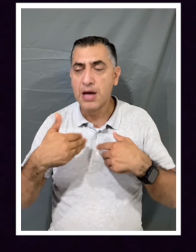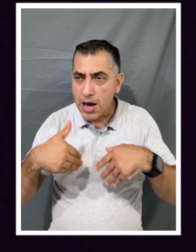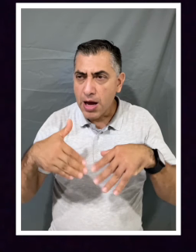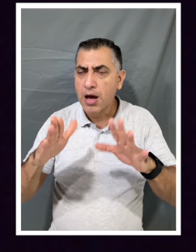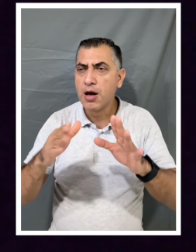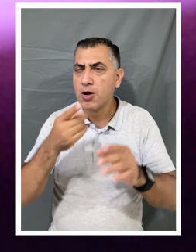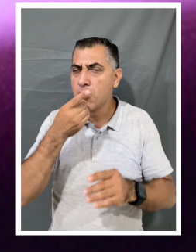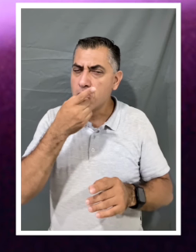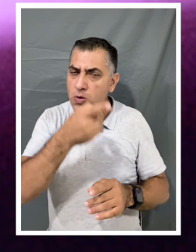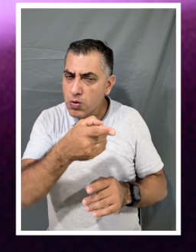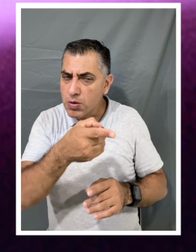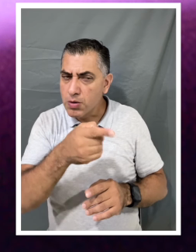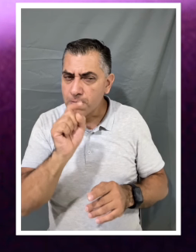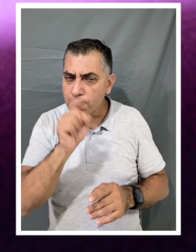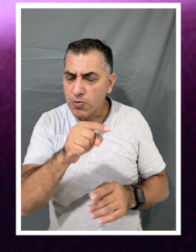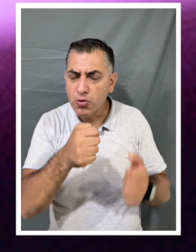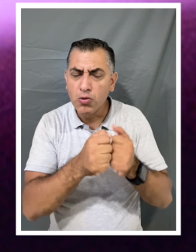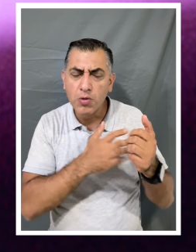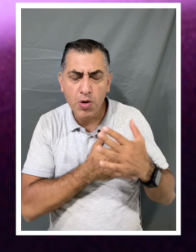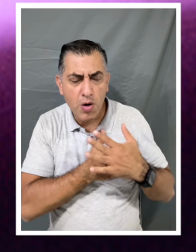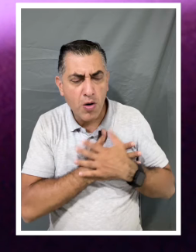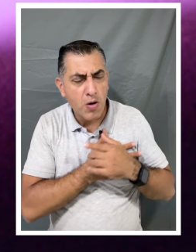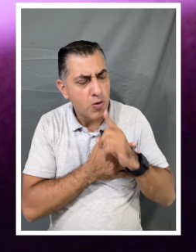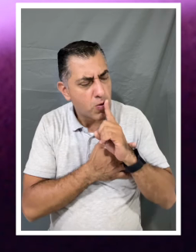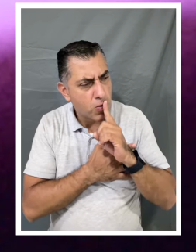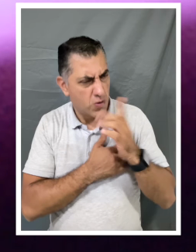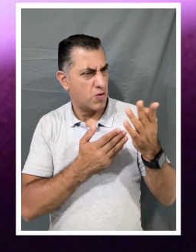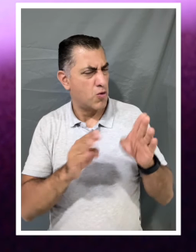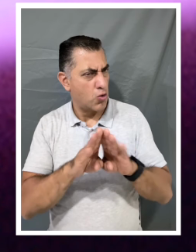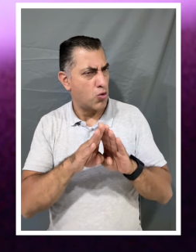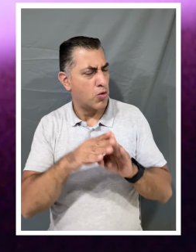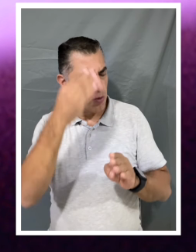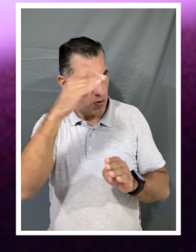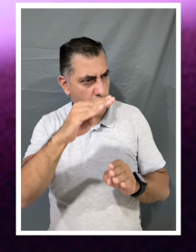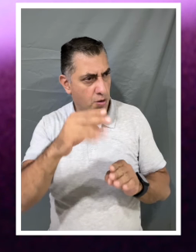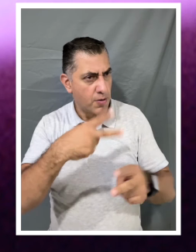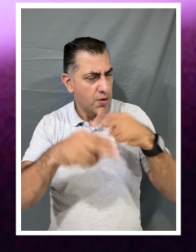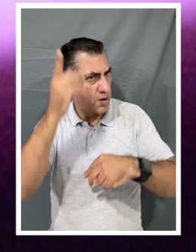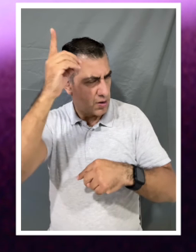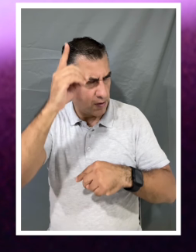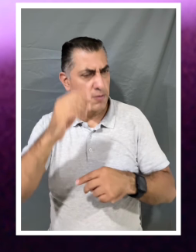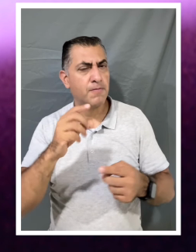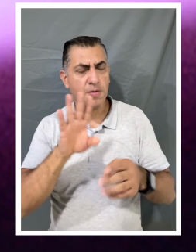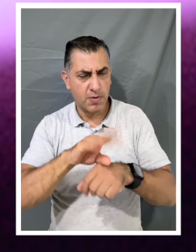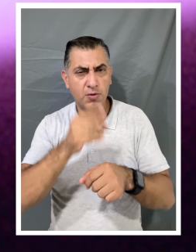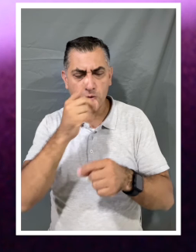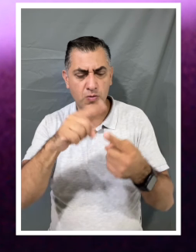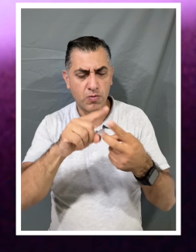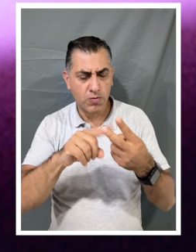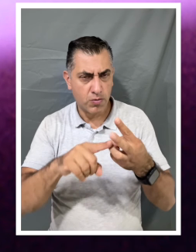veces se lo puede ser personal y te lo dice con Amor en secreto ahora Cómo saber si viene de Dios te quiero dar tres características que es muy